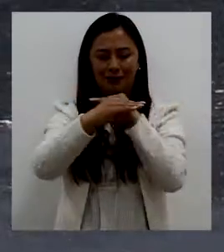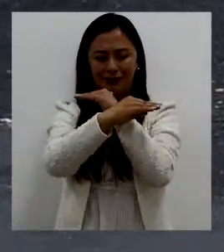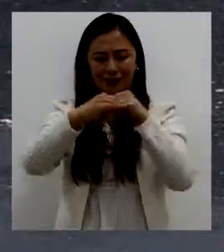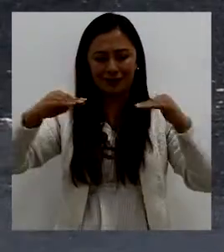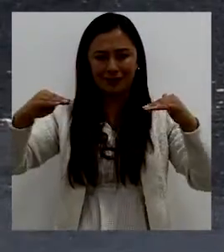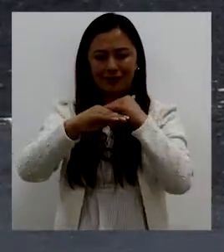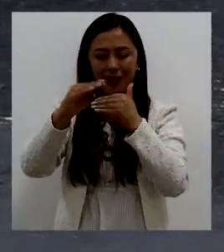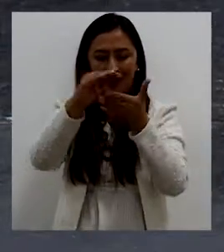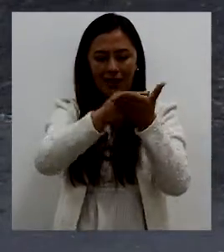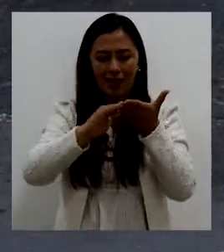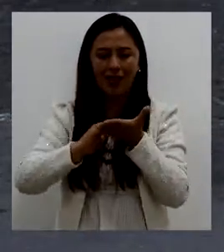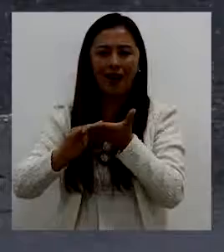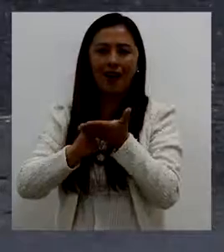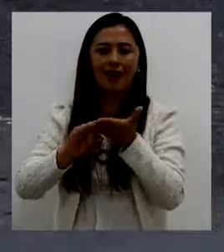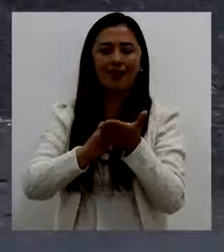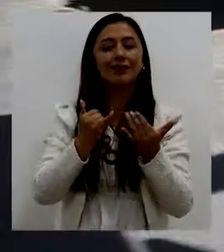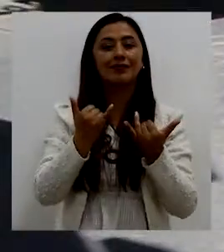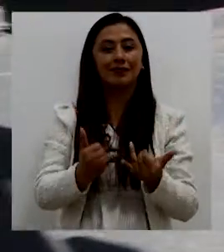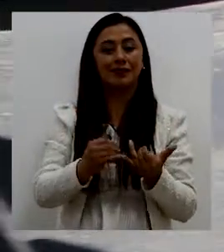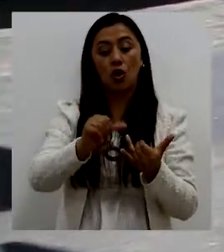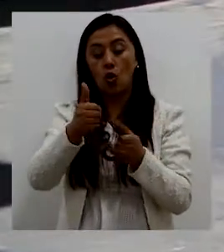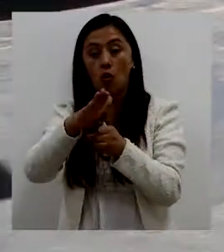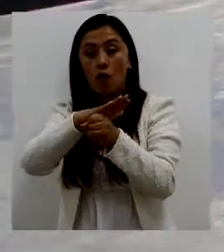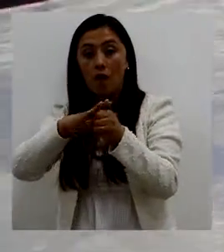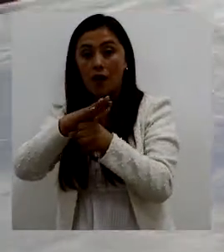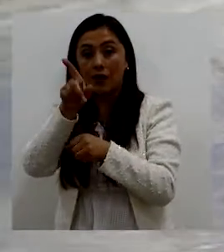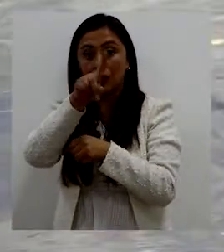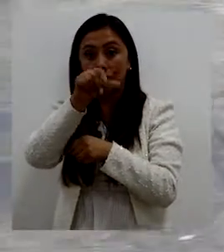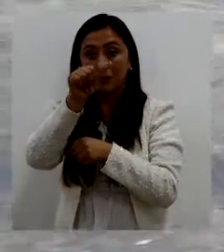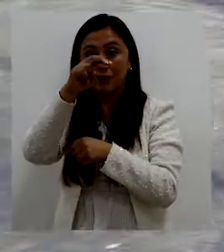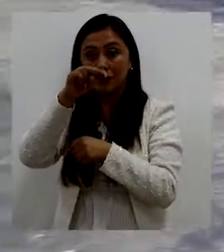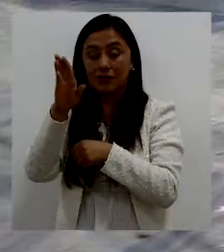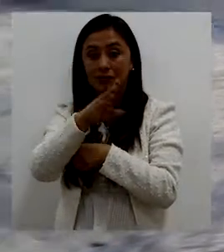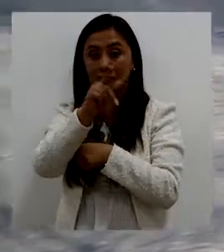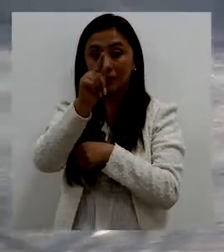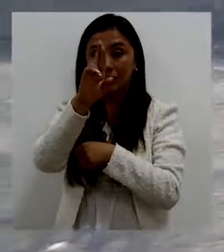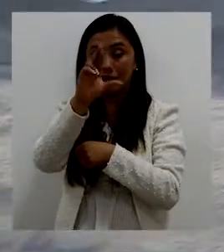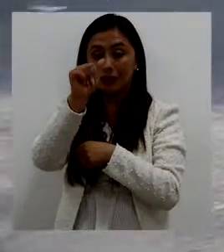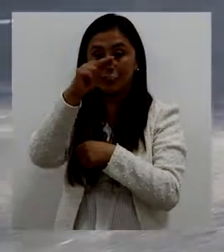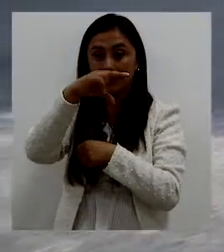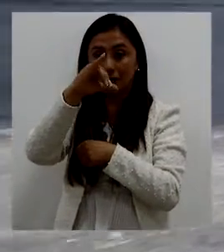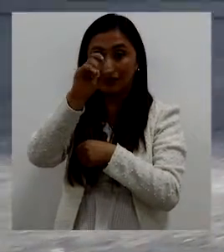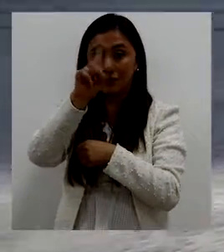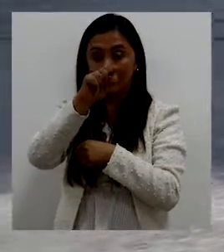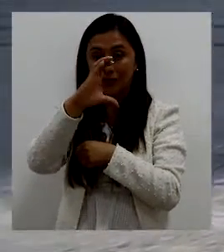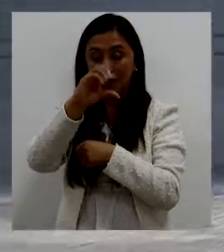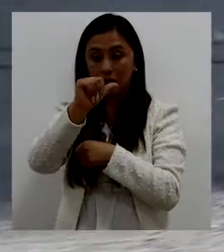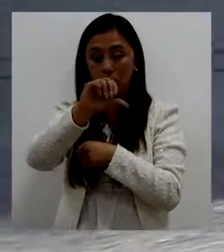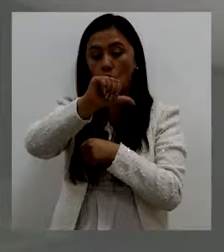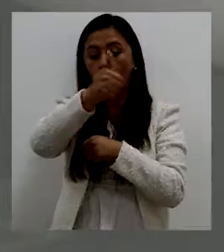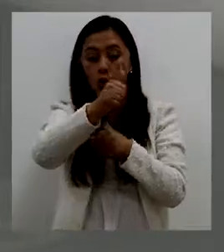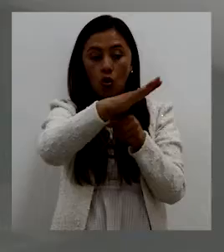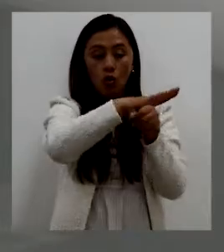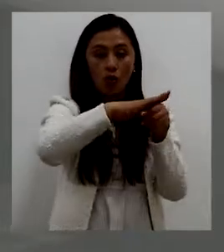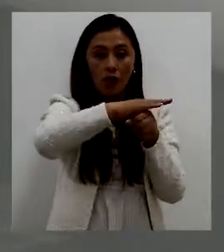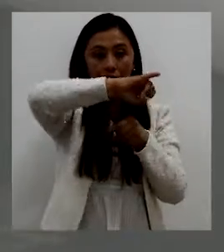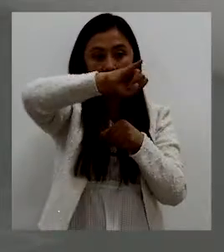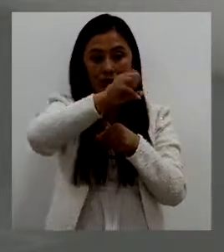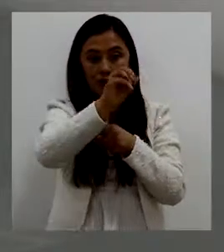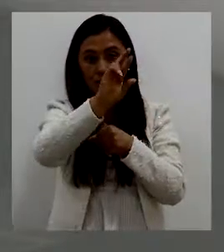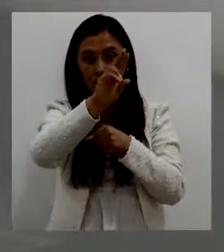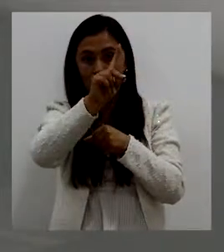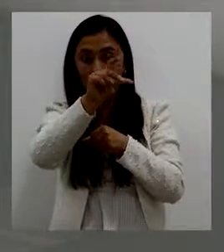pavimentando una vía en el barrio San Francisco y se está haciendo el cambio de acueducto de alcantarillado en una vía del